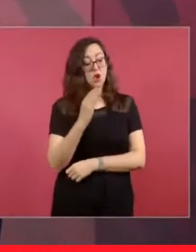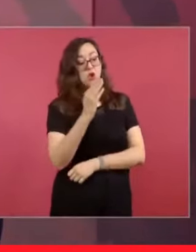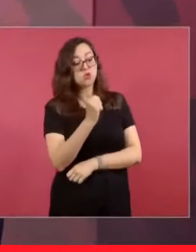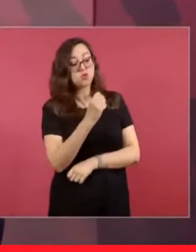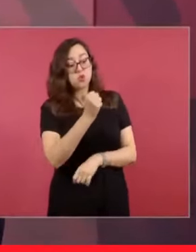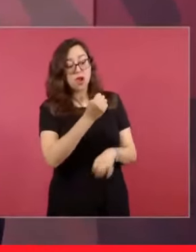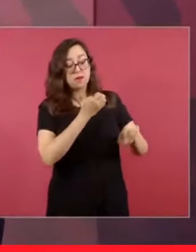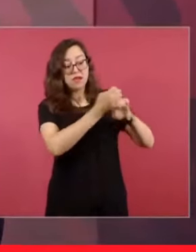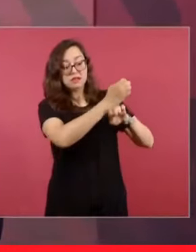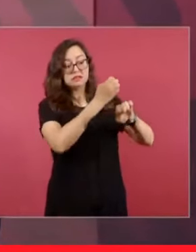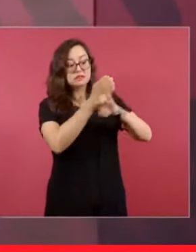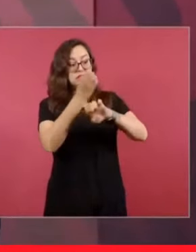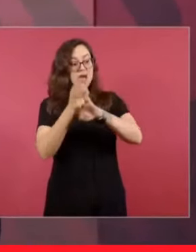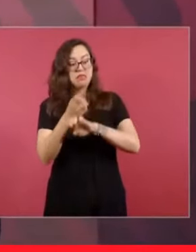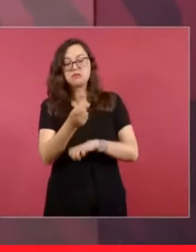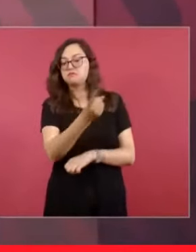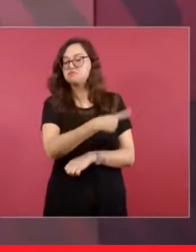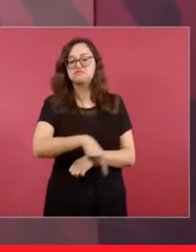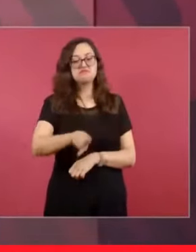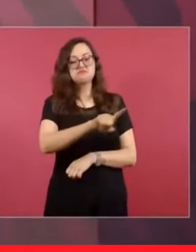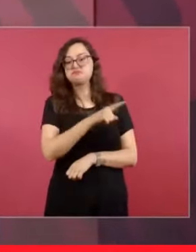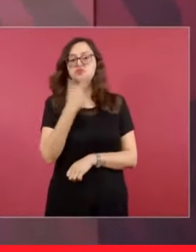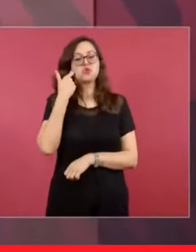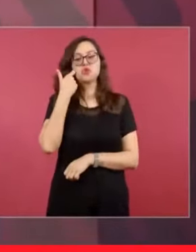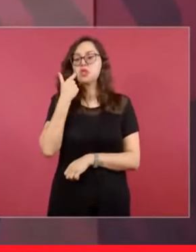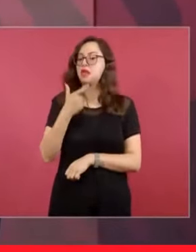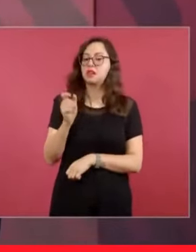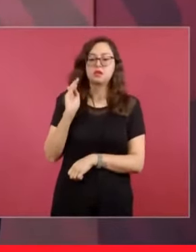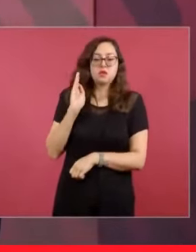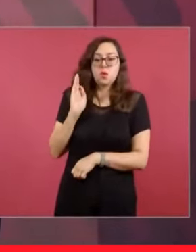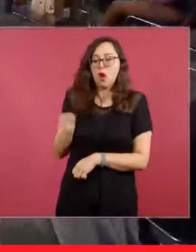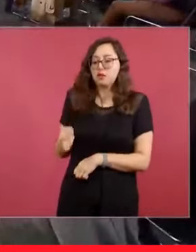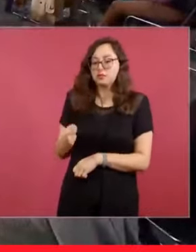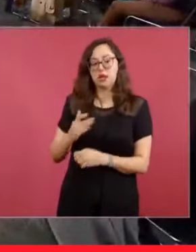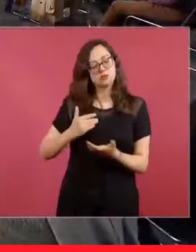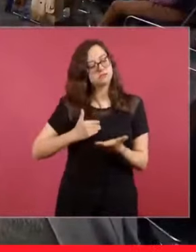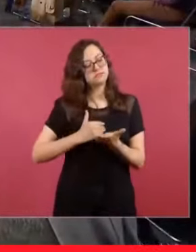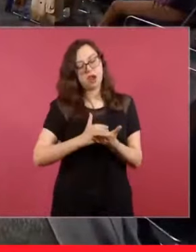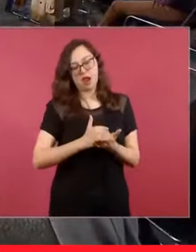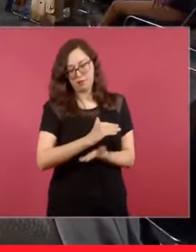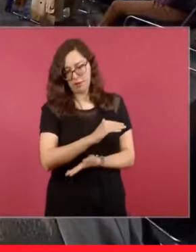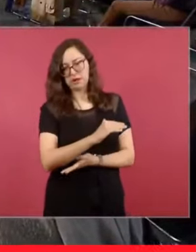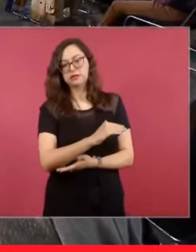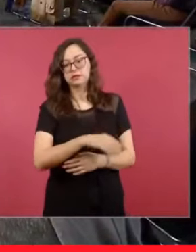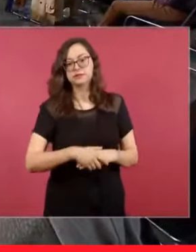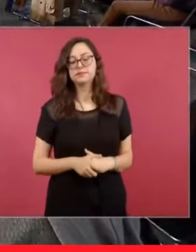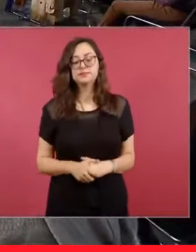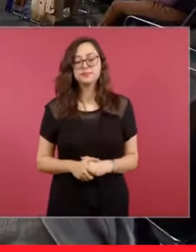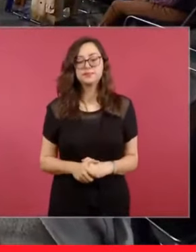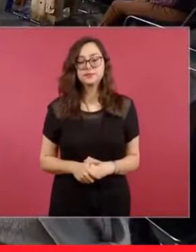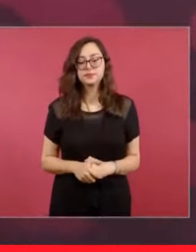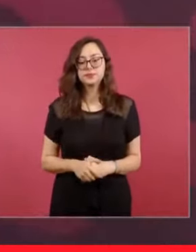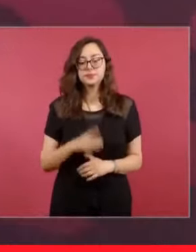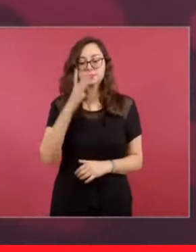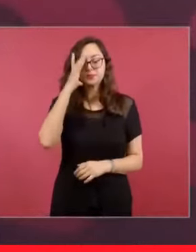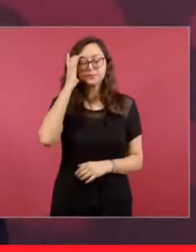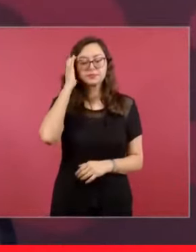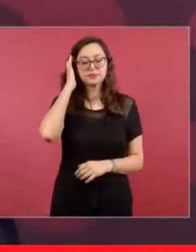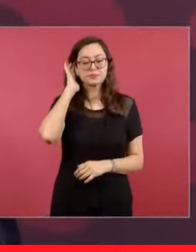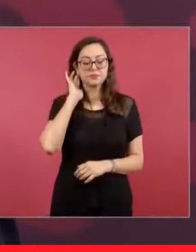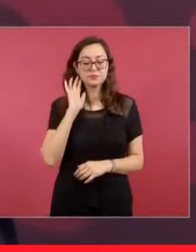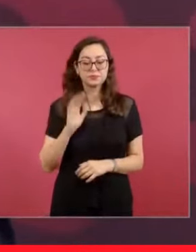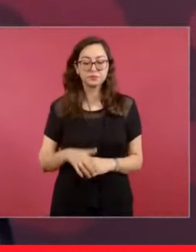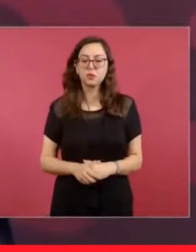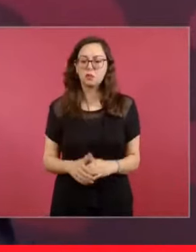aceptaron nueve no aceptaron y hay